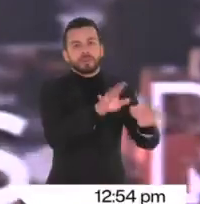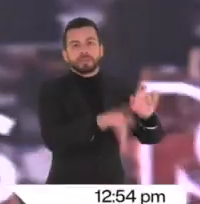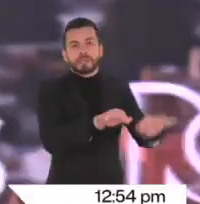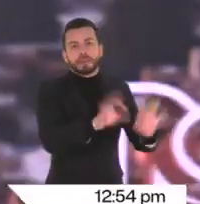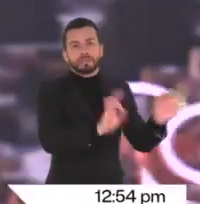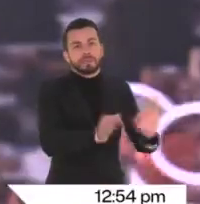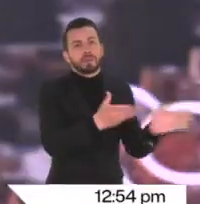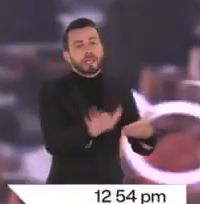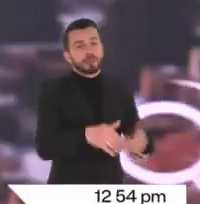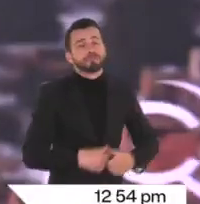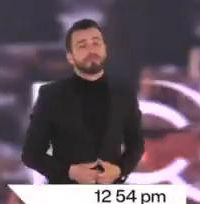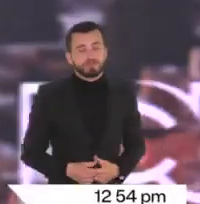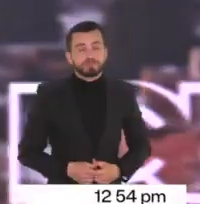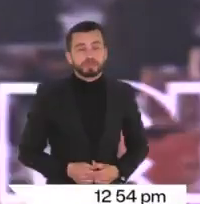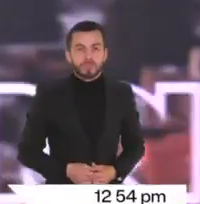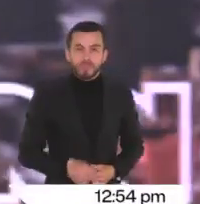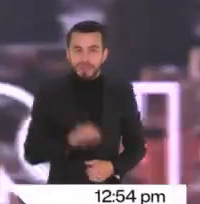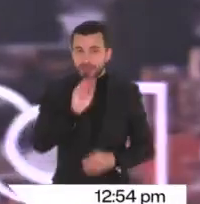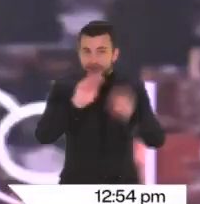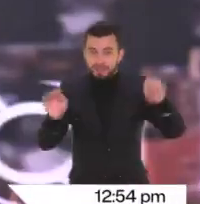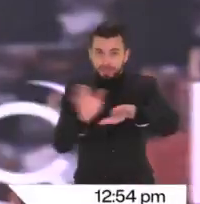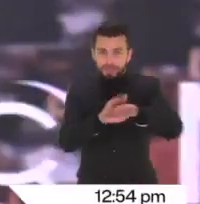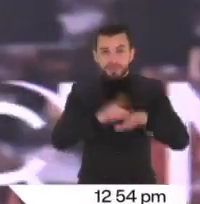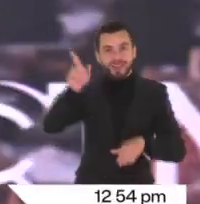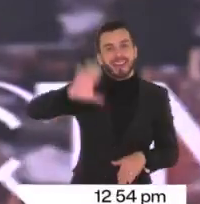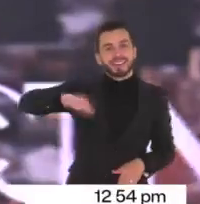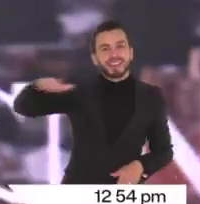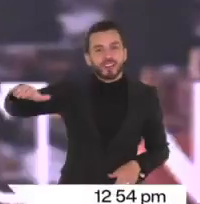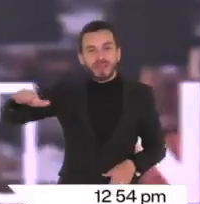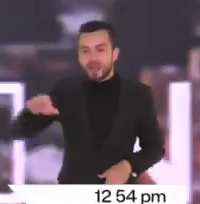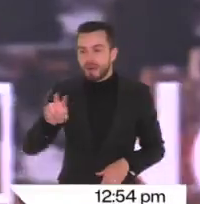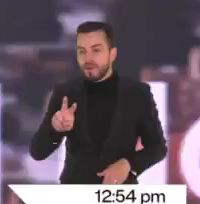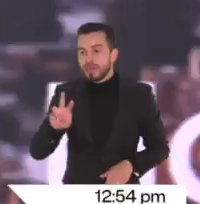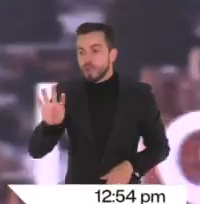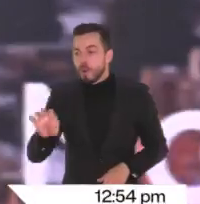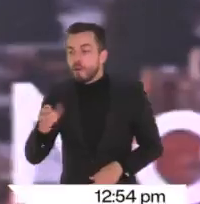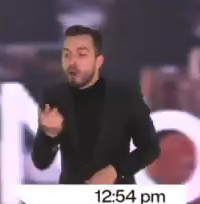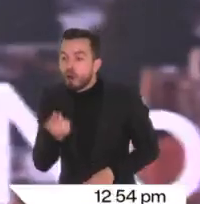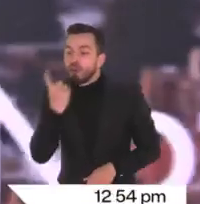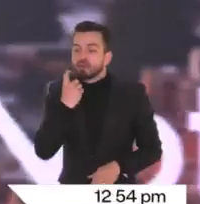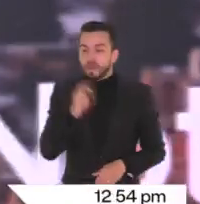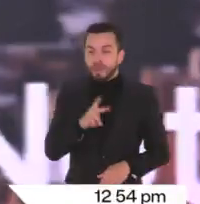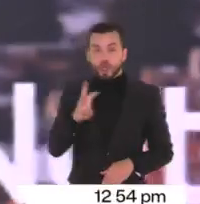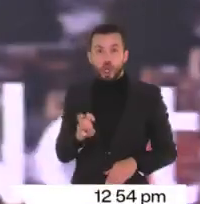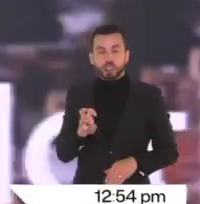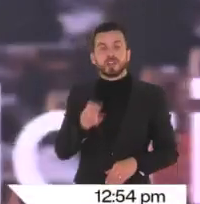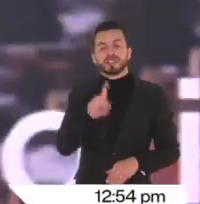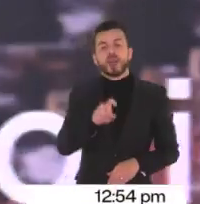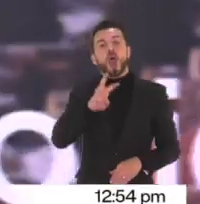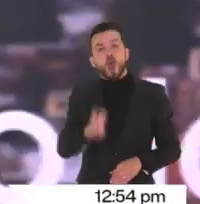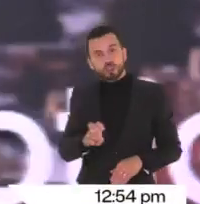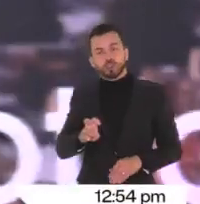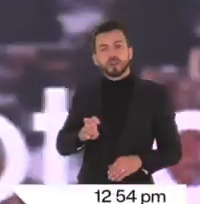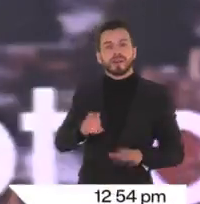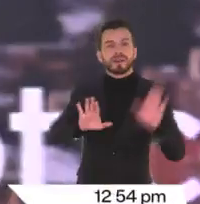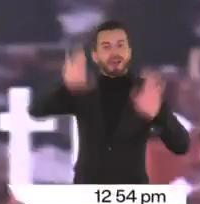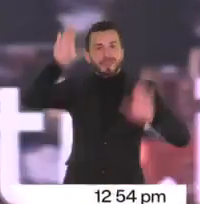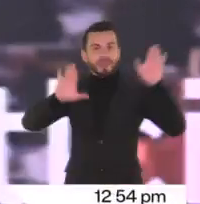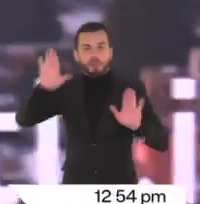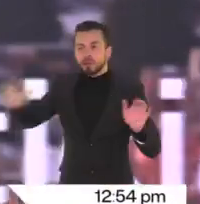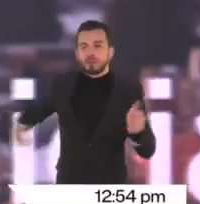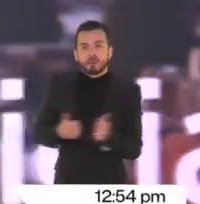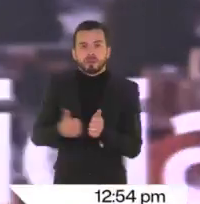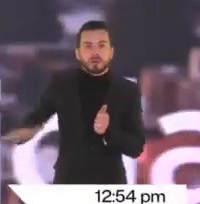Muy bien, y antes del día de las elecciones les contamos que en Antioquia había 68 candidatos con esquema de protección y que aún así seguían